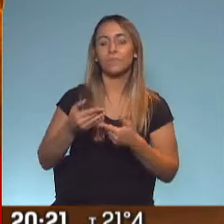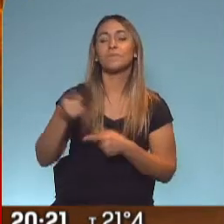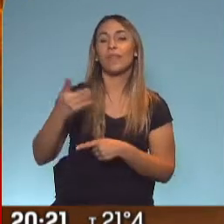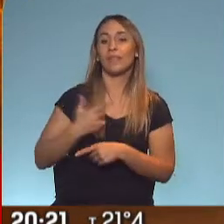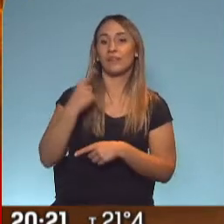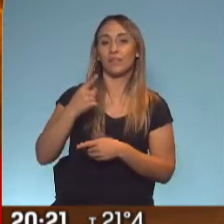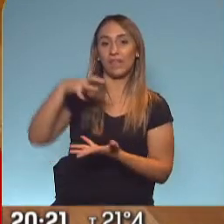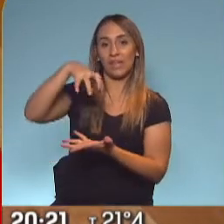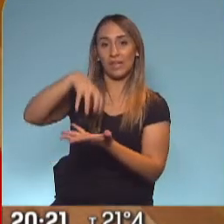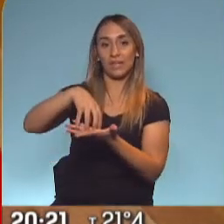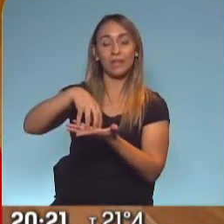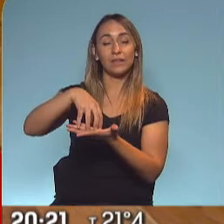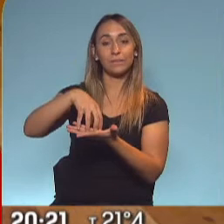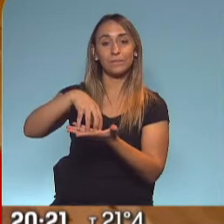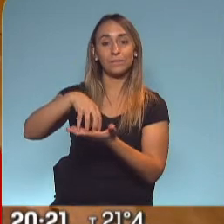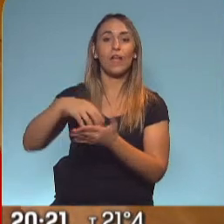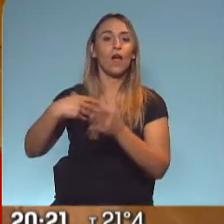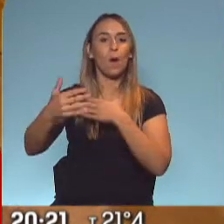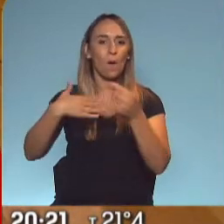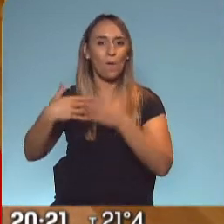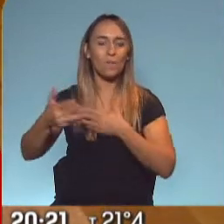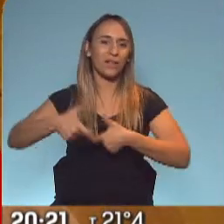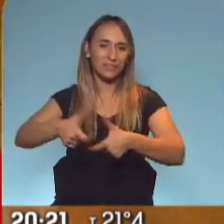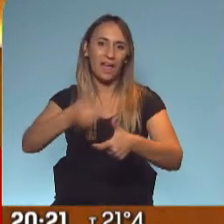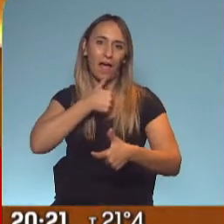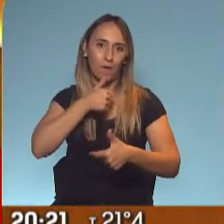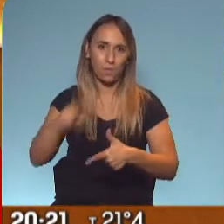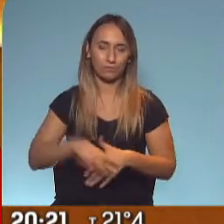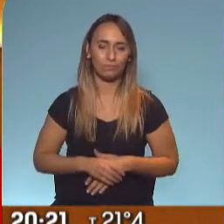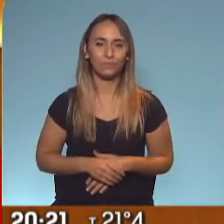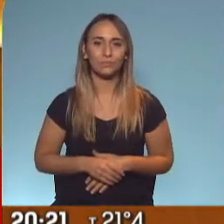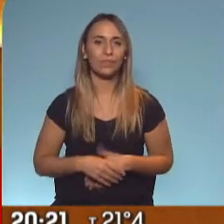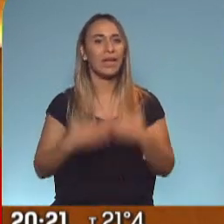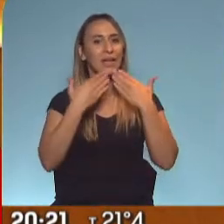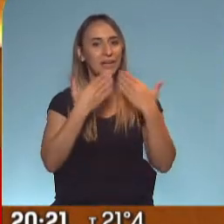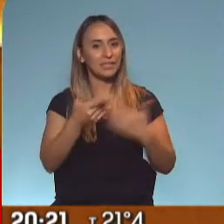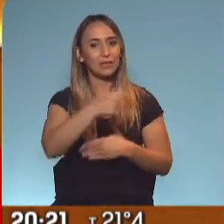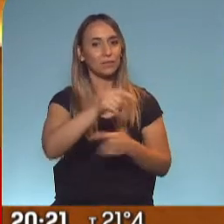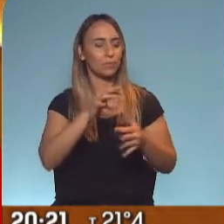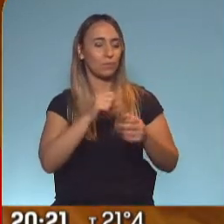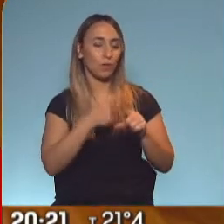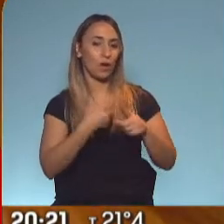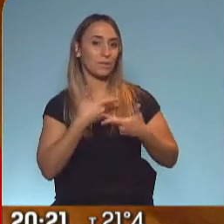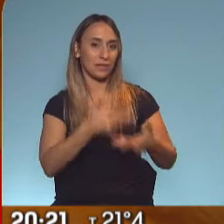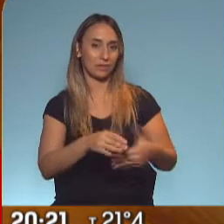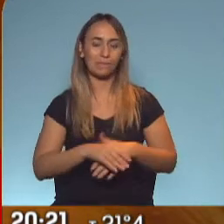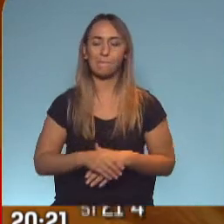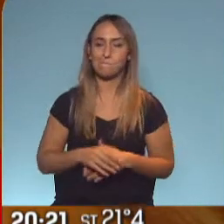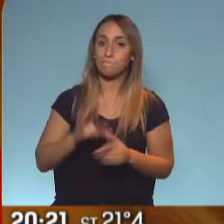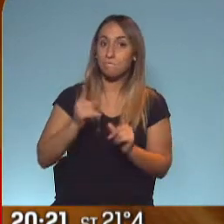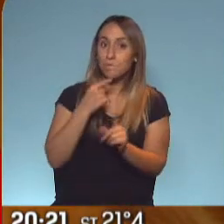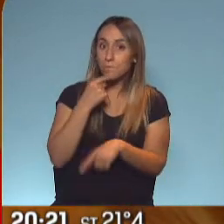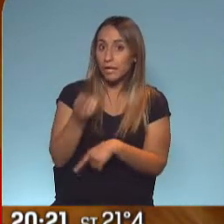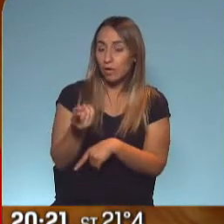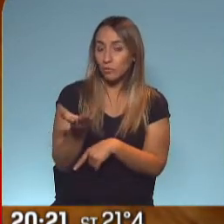del Ente Nacional de Obras Hídricas y Saneamiento. Gracias por haber venido. Muchas gracias a ustedes por la invitación. Te voy a volcar al aire la pregunta que te hacía